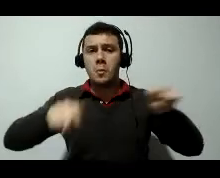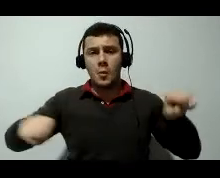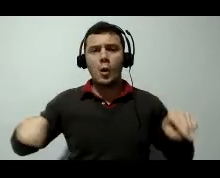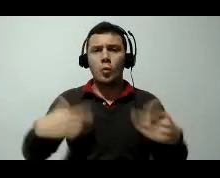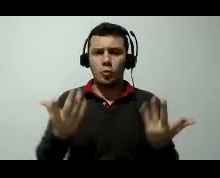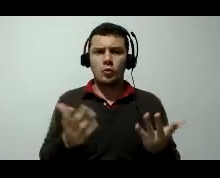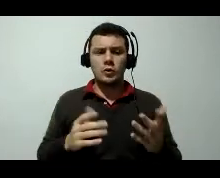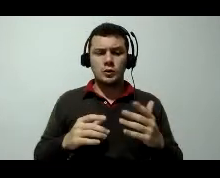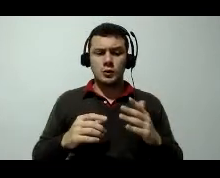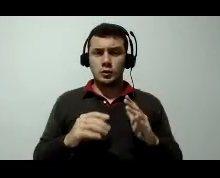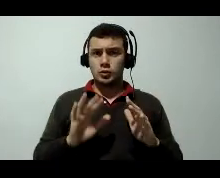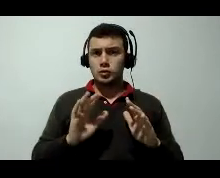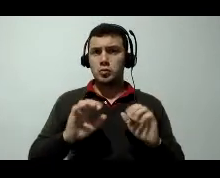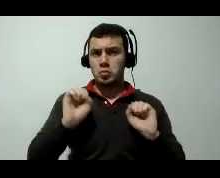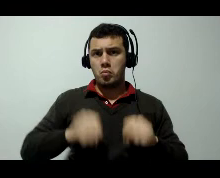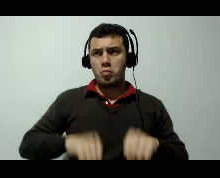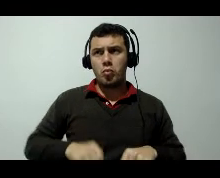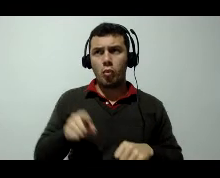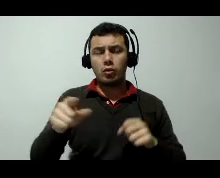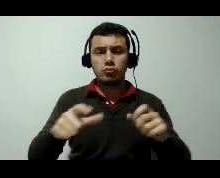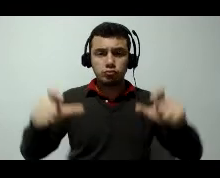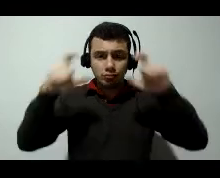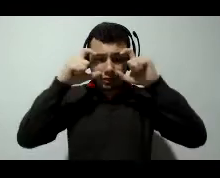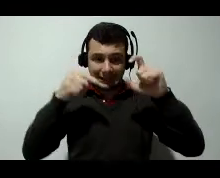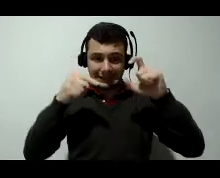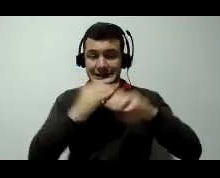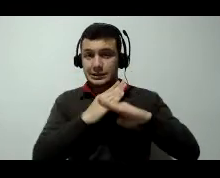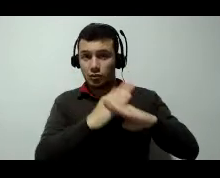esas gafas de seguridad con esas fórmulas.